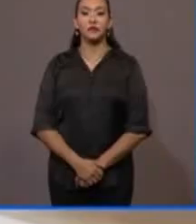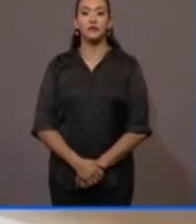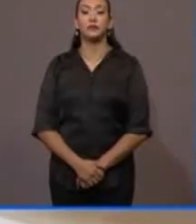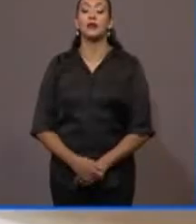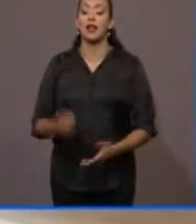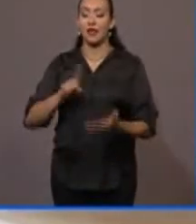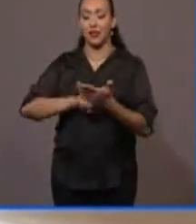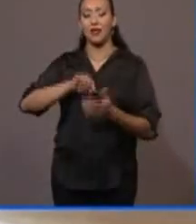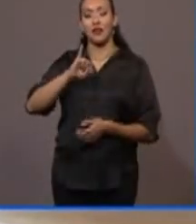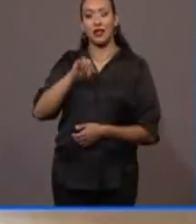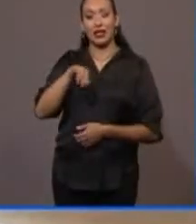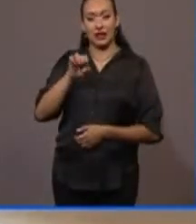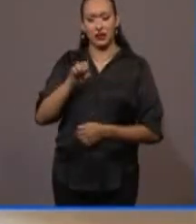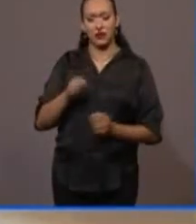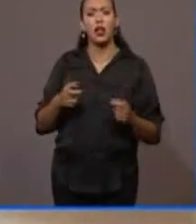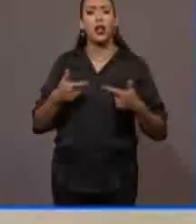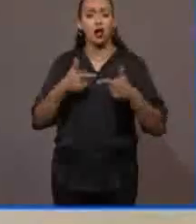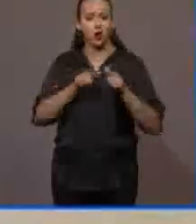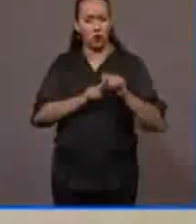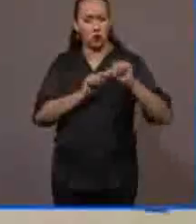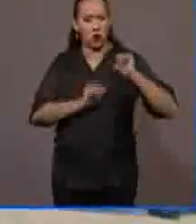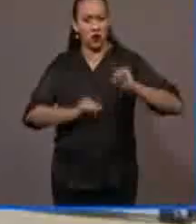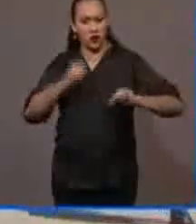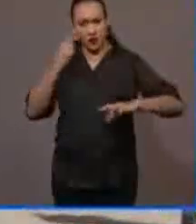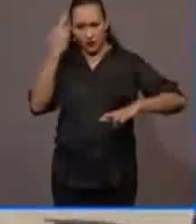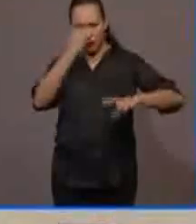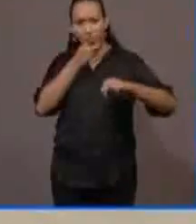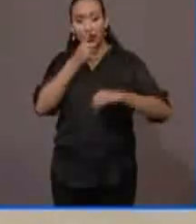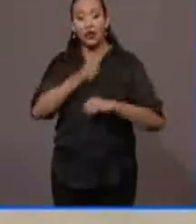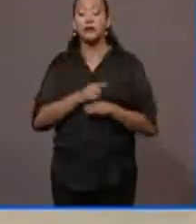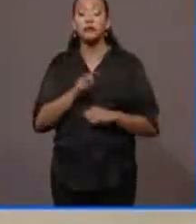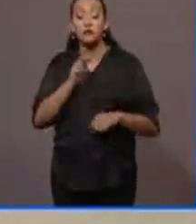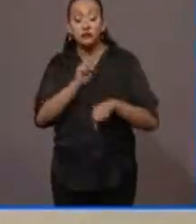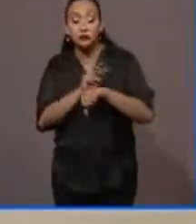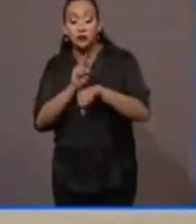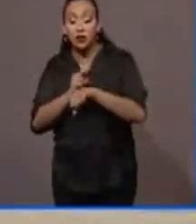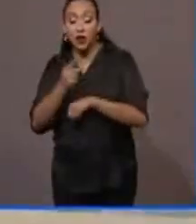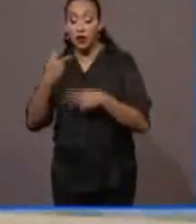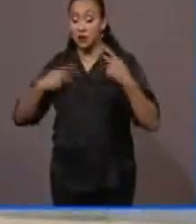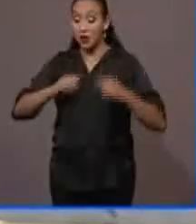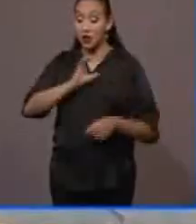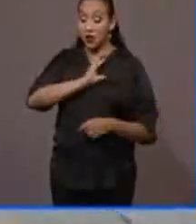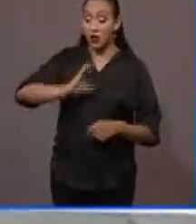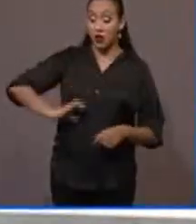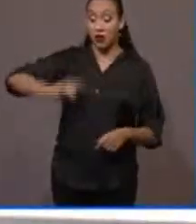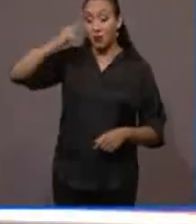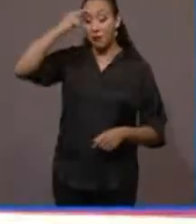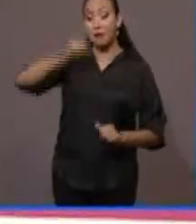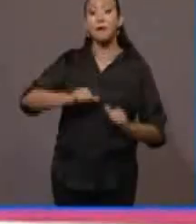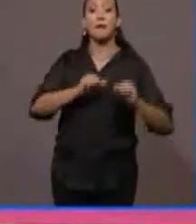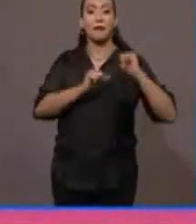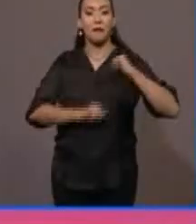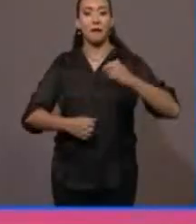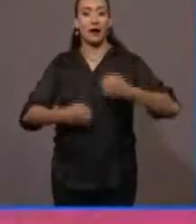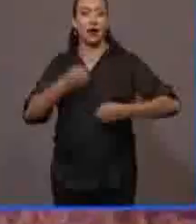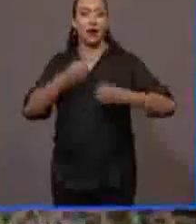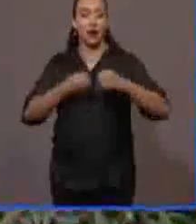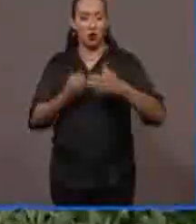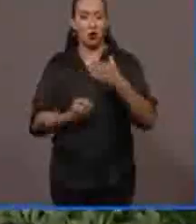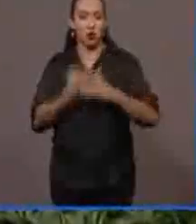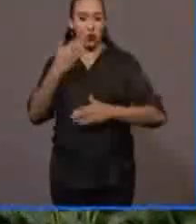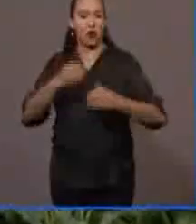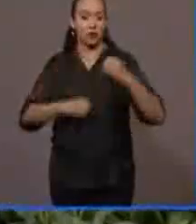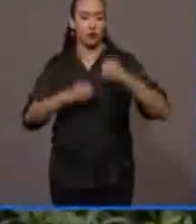El Consejo General del INE aprobó el procedimiento para constatar que las personas candidatas a los cargos que estarán en disputa en la elección